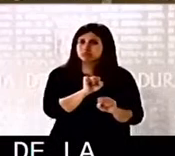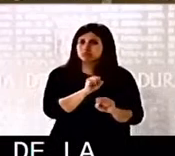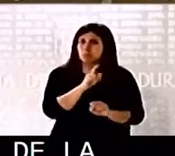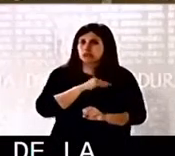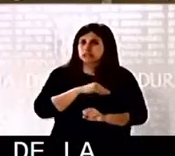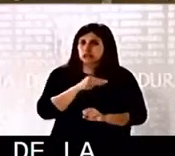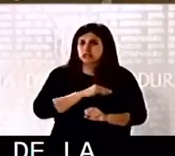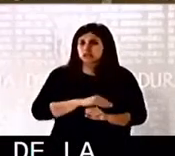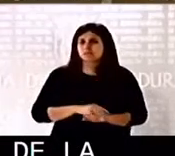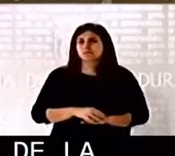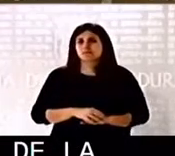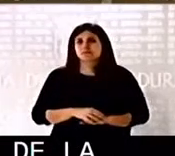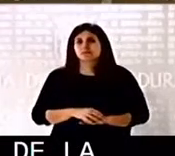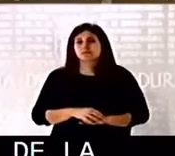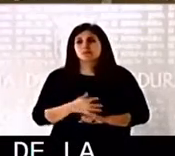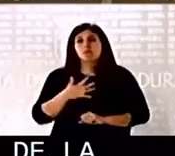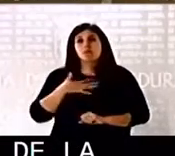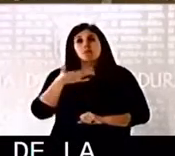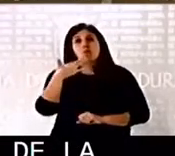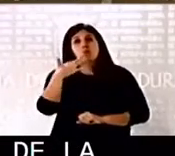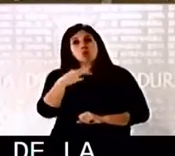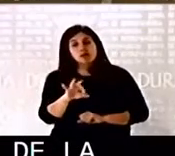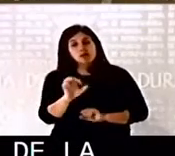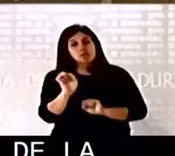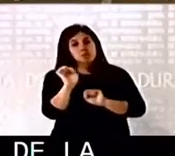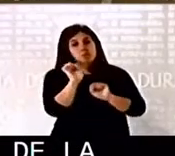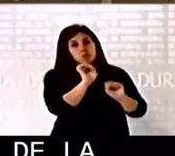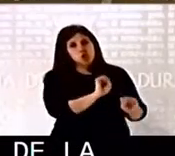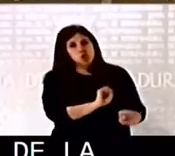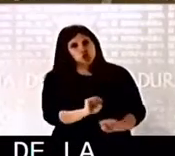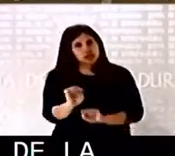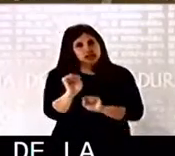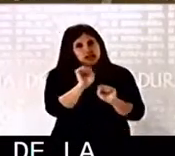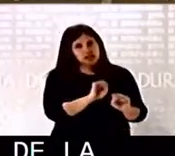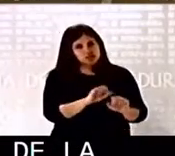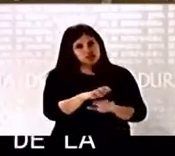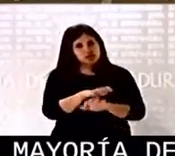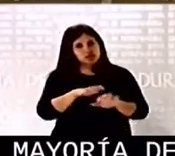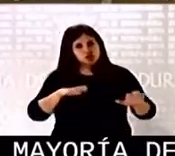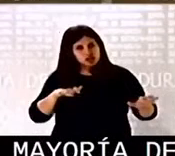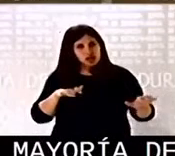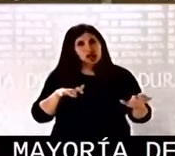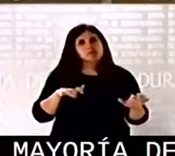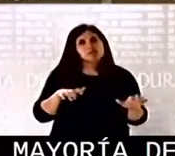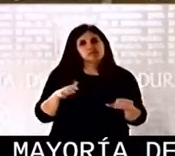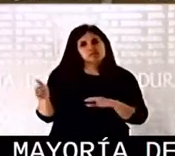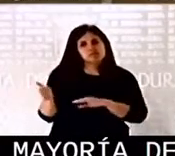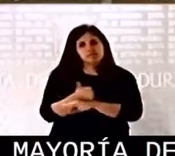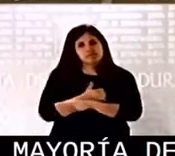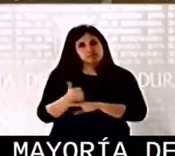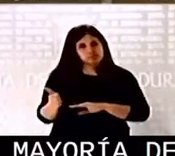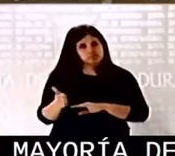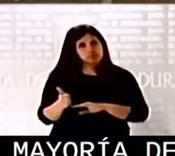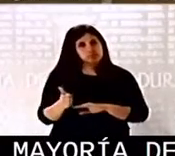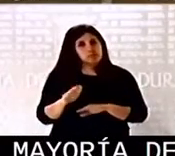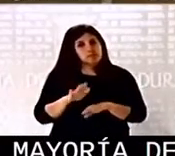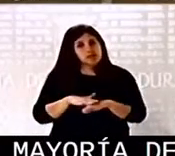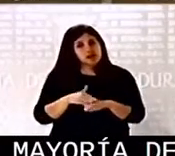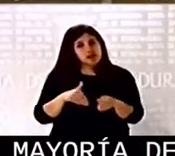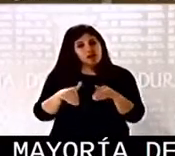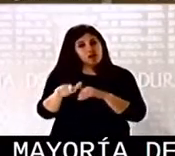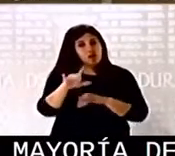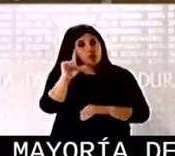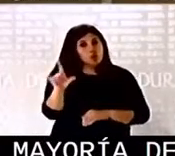que podemos proteger a una gran mayoría de la población a finales del mes de julio